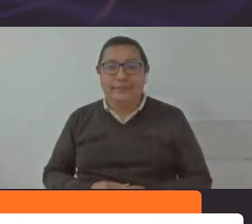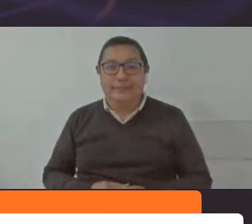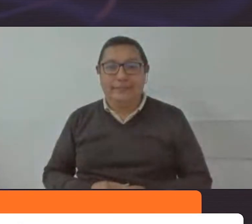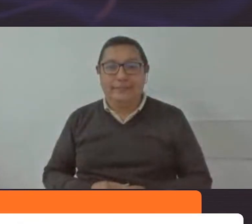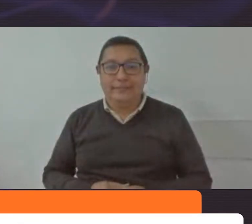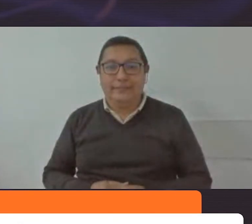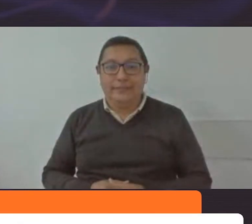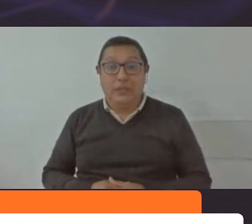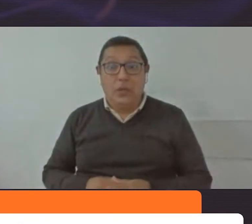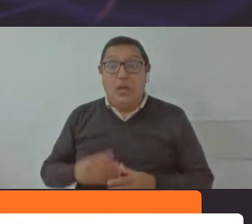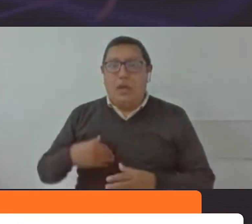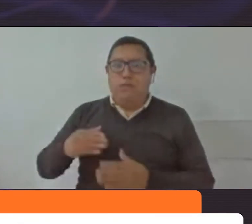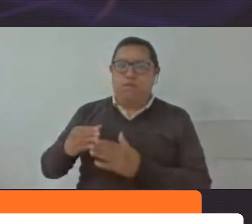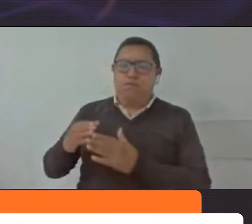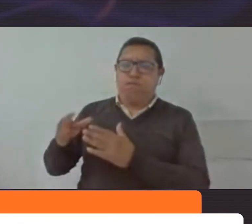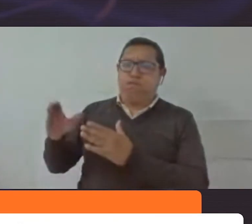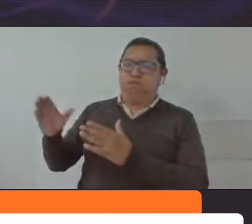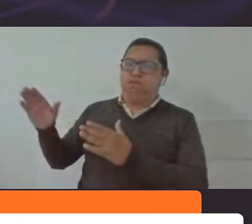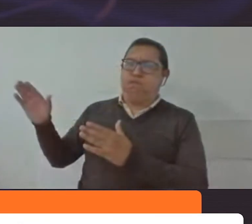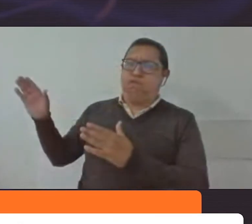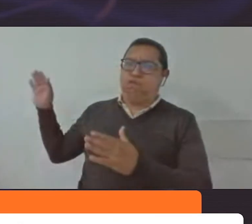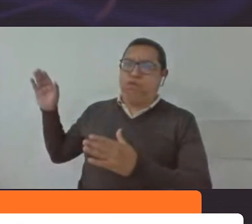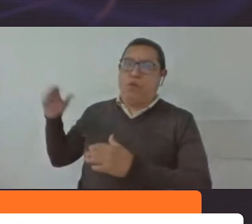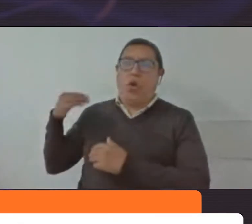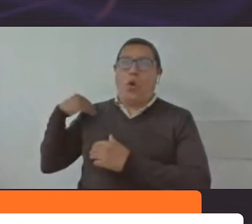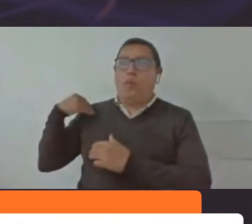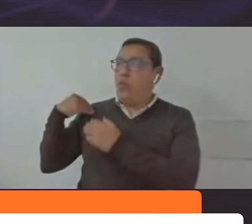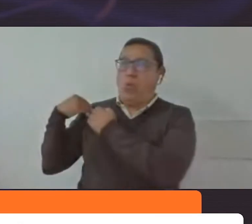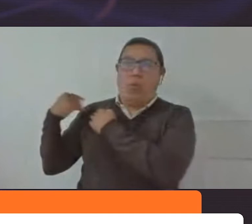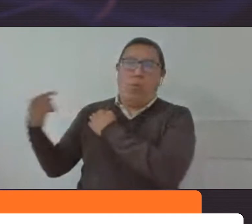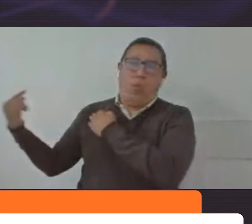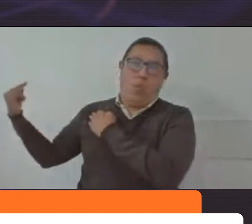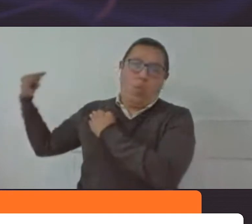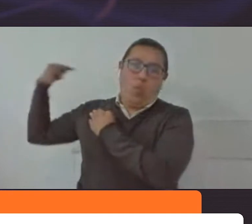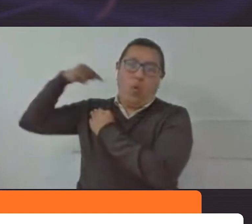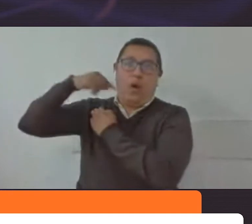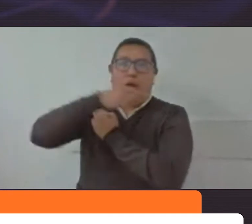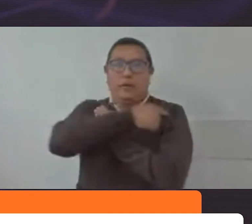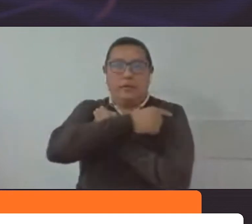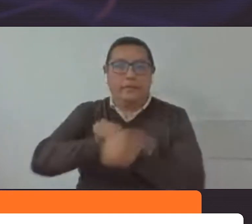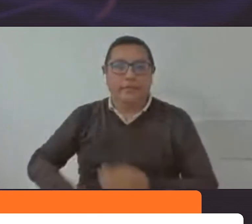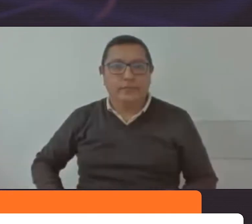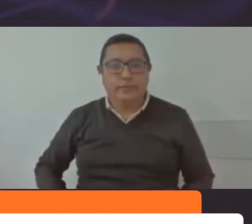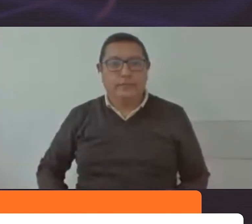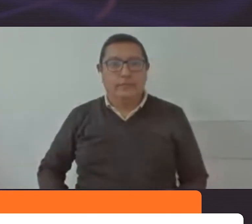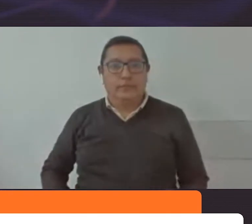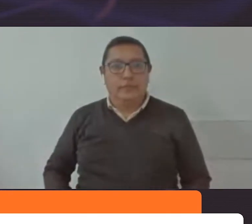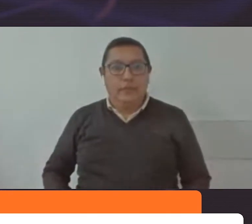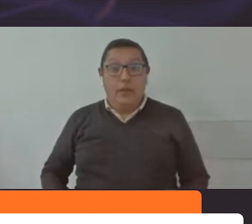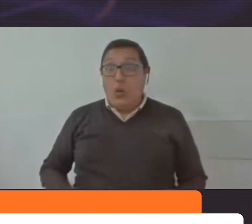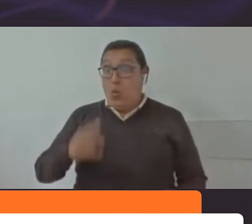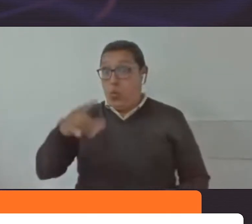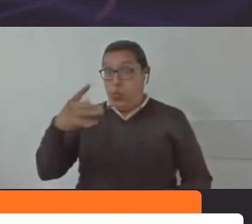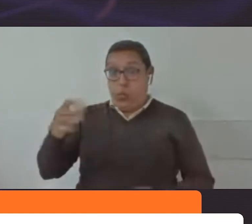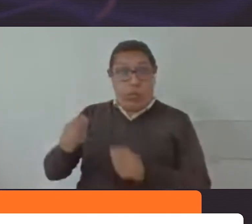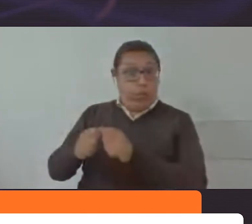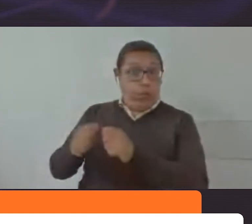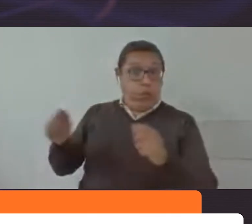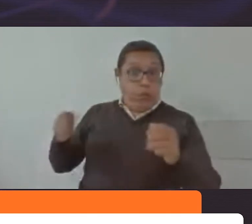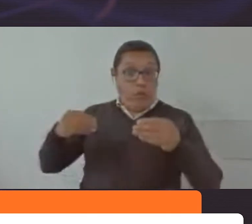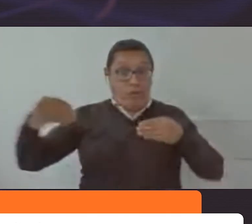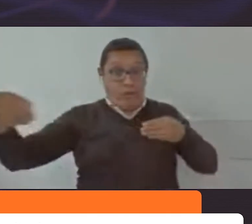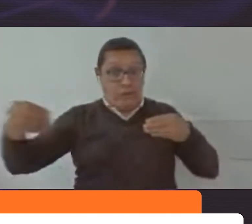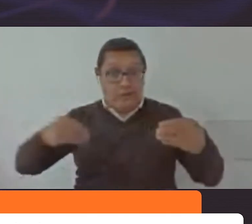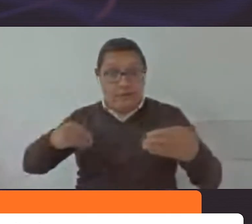Llegué hasta el otro lado de mi hombro izquierdo. Dios mío, Reyes, eres muy flexible. Maida, llegué